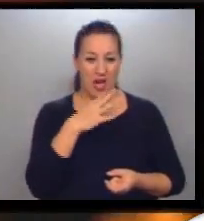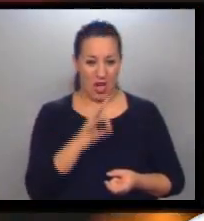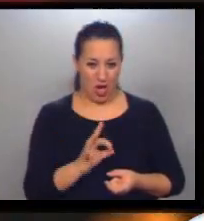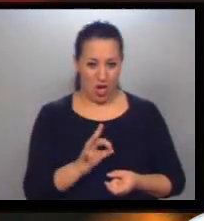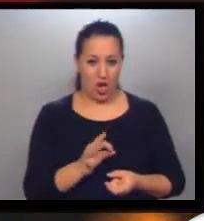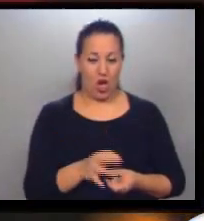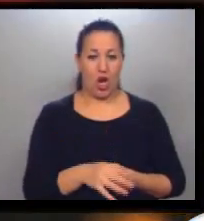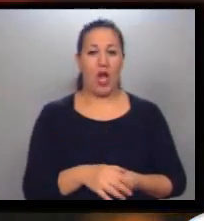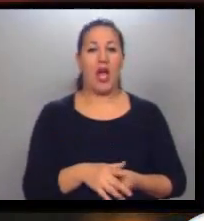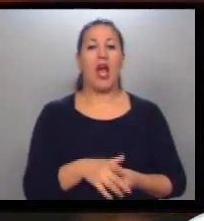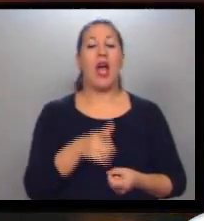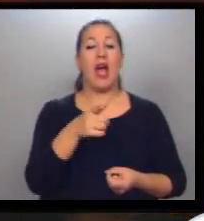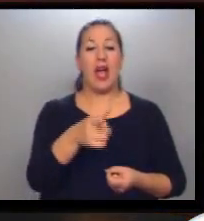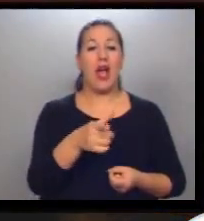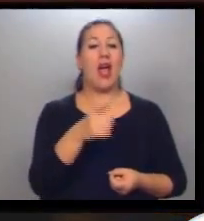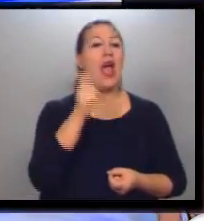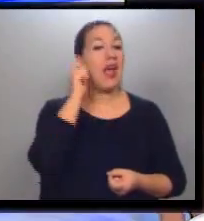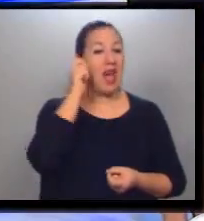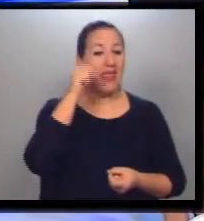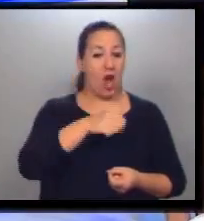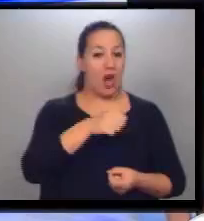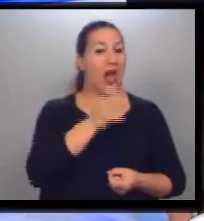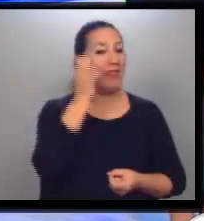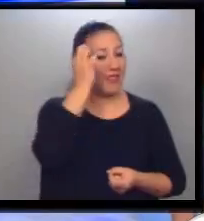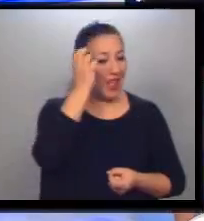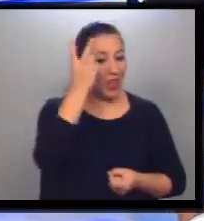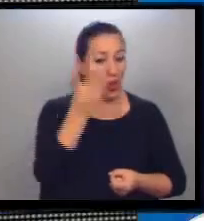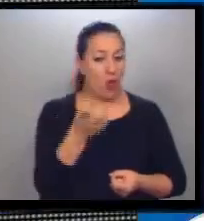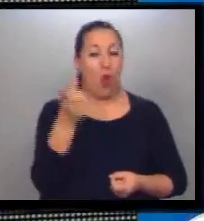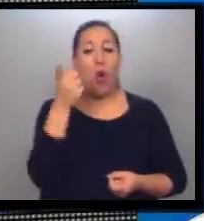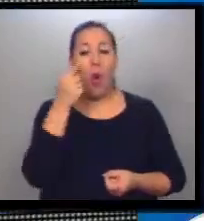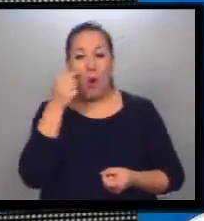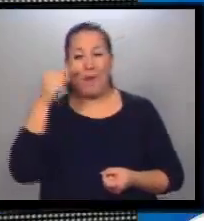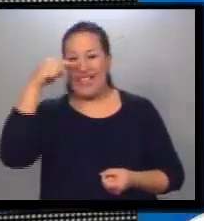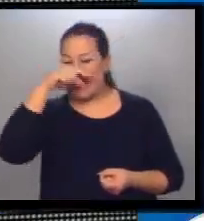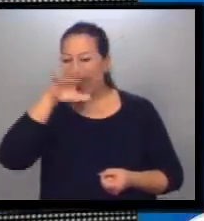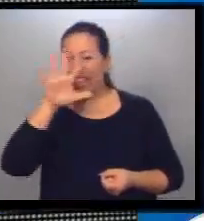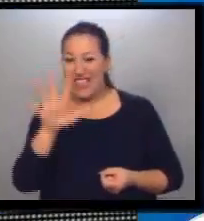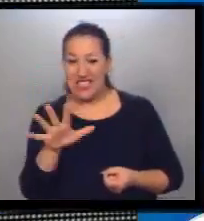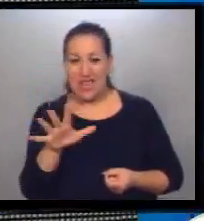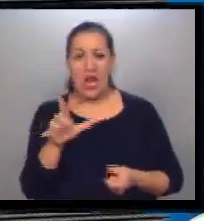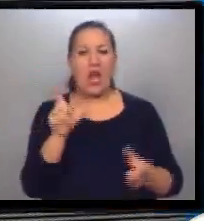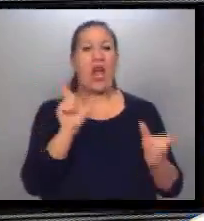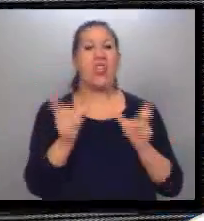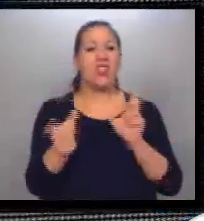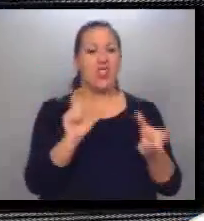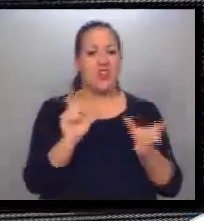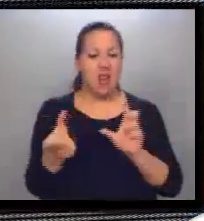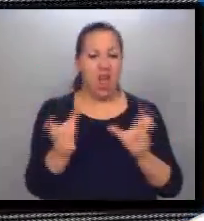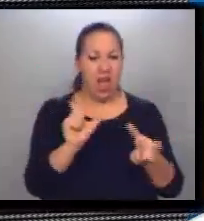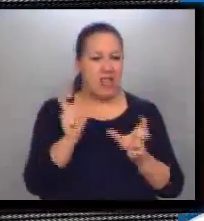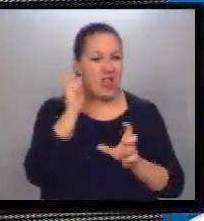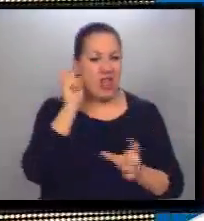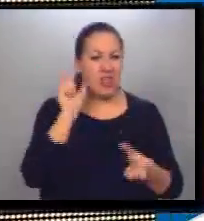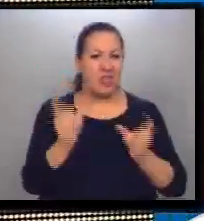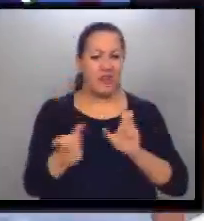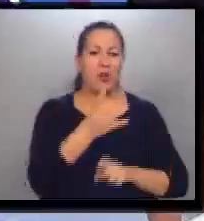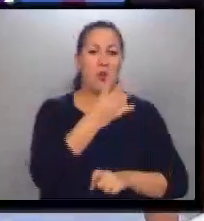después, tiene ella 32 años... y él 75, o sea, una diferencia de